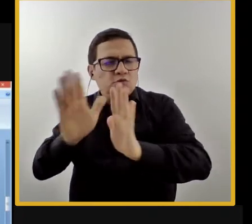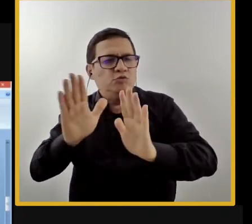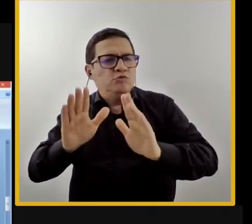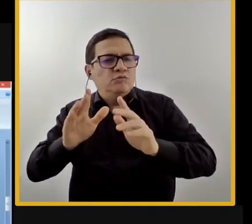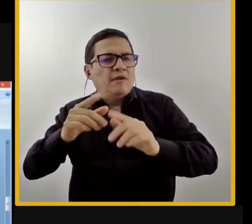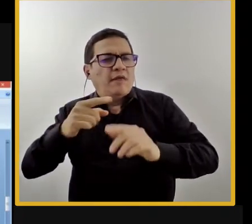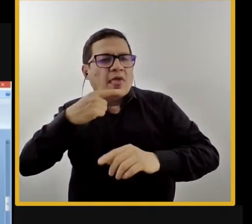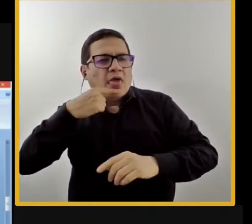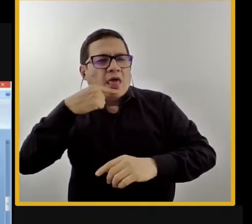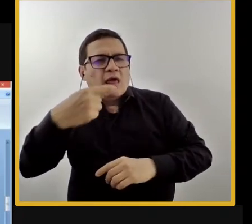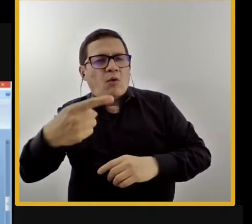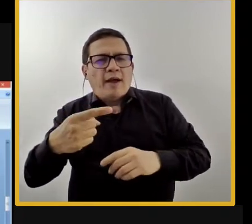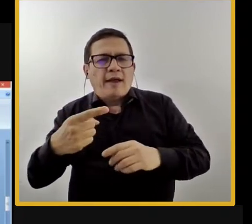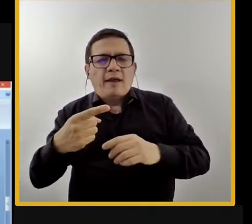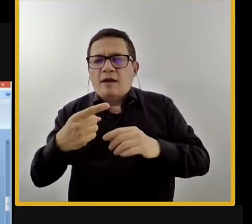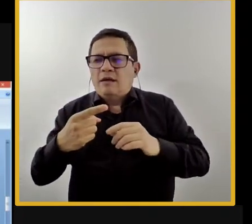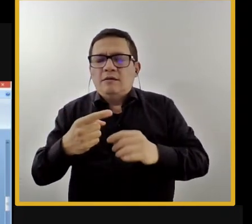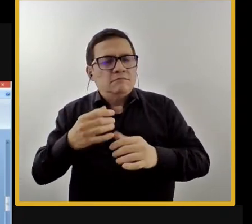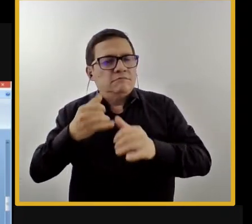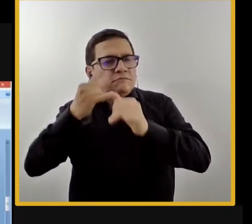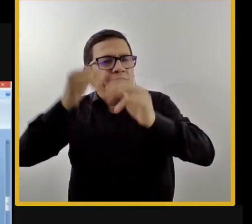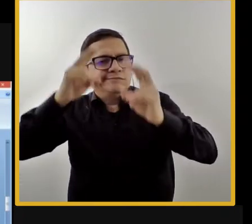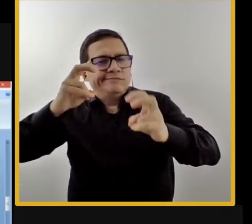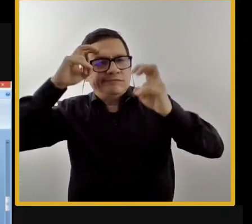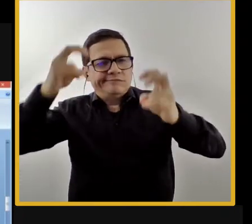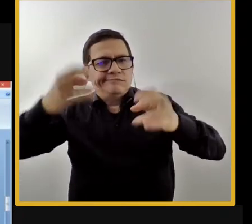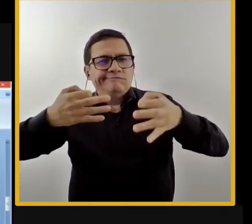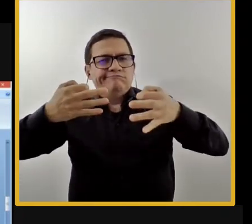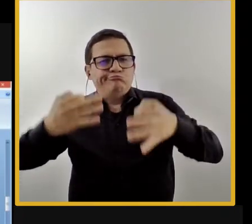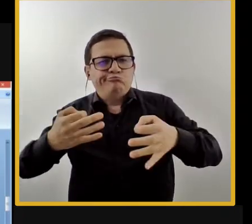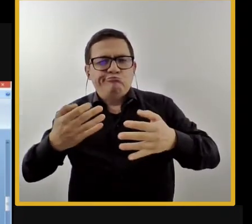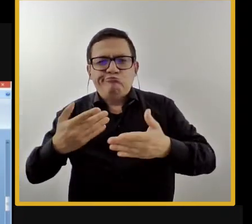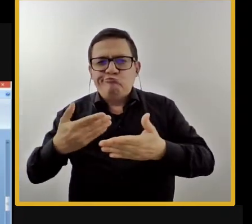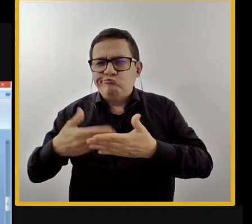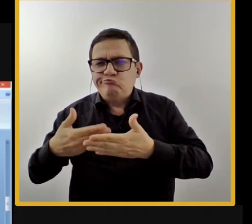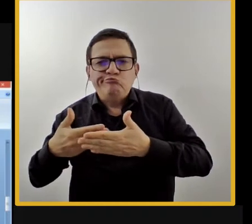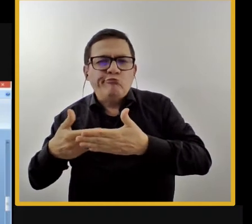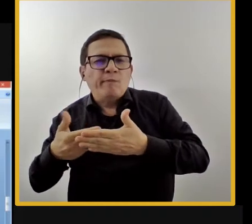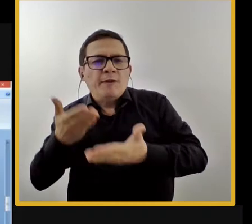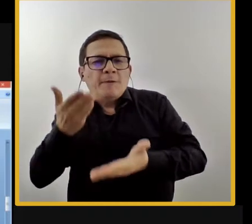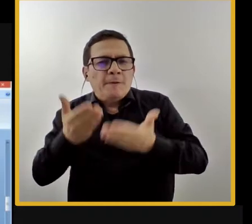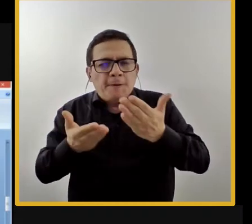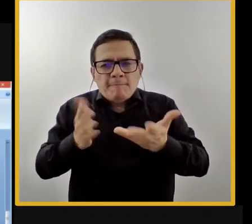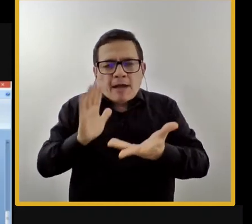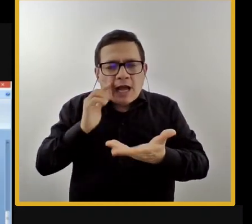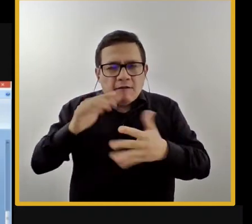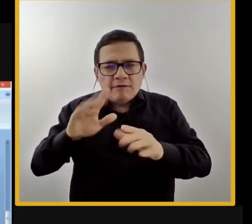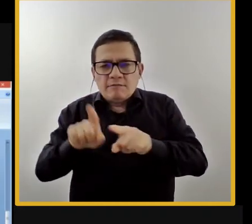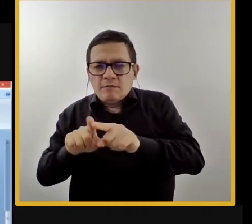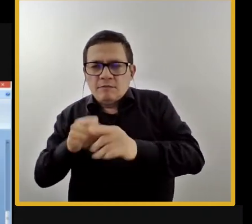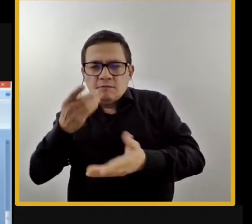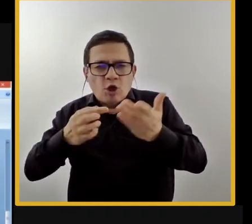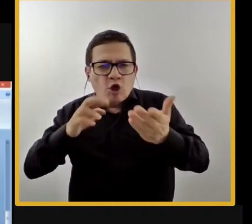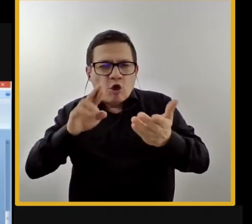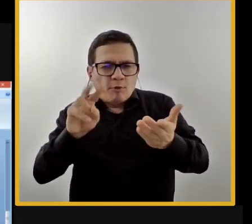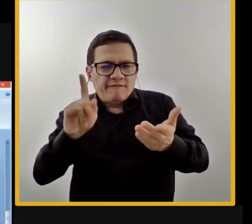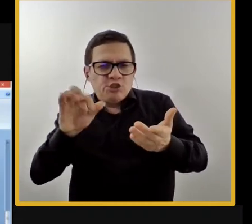científico, racional, provisorio y que explica y predice hechos por medio de leyes científicas.